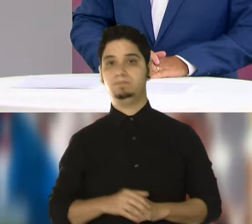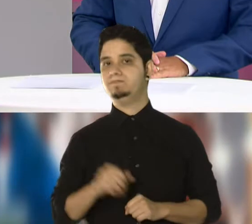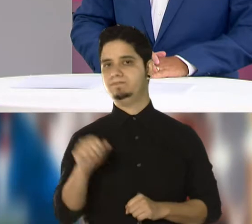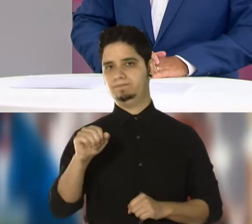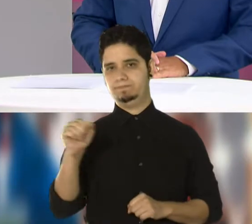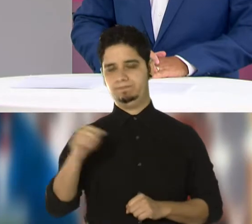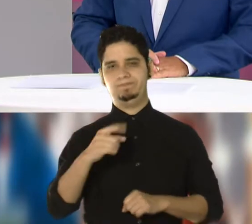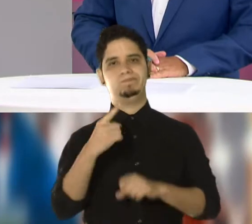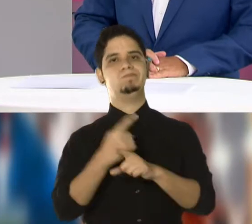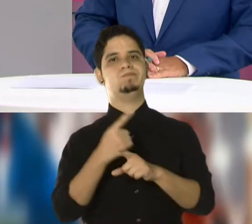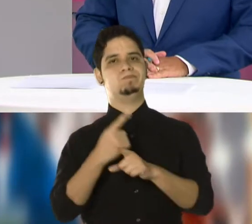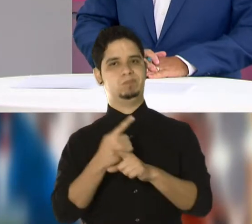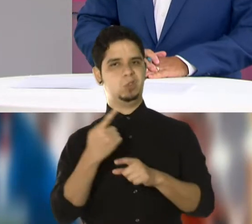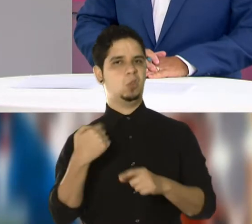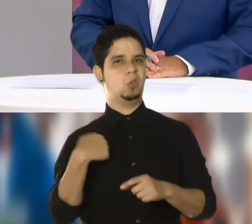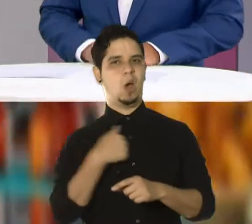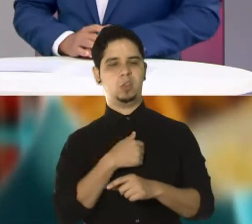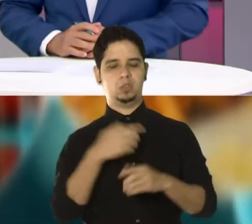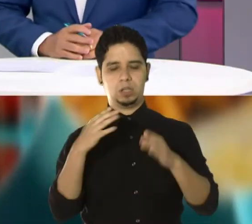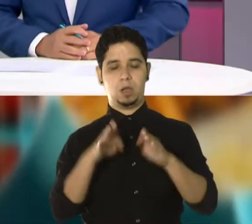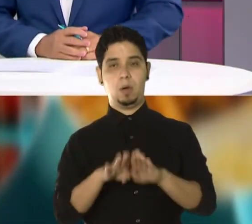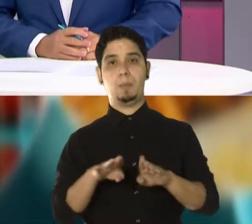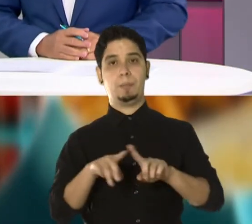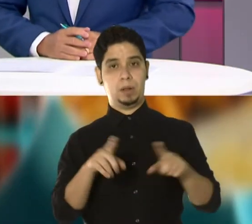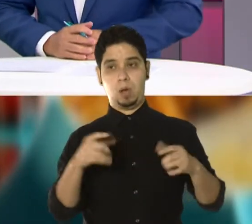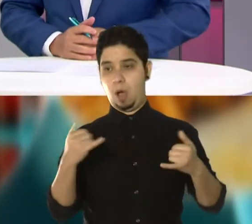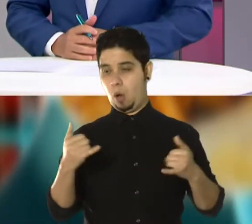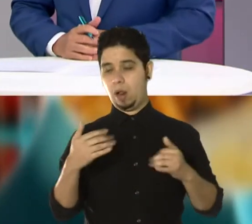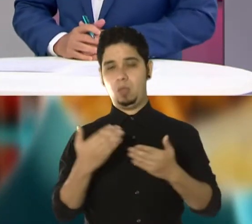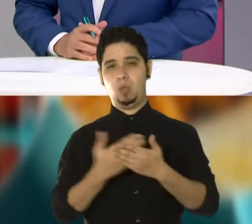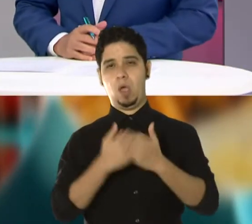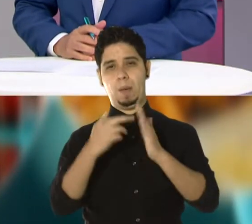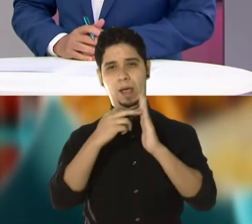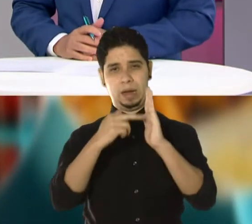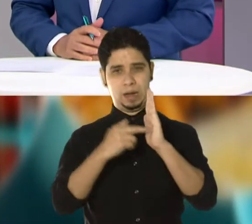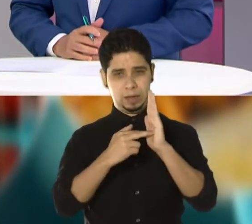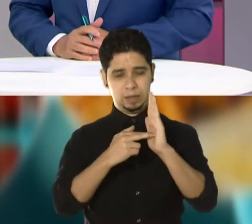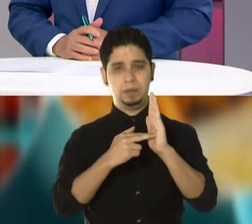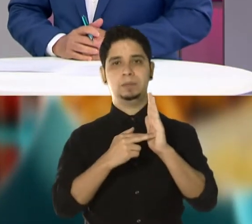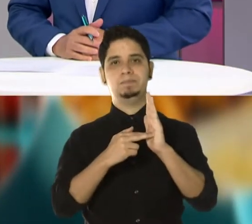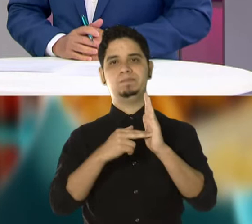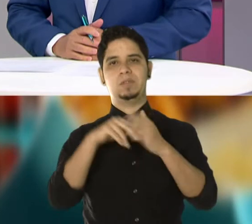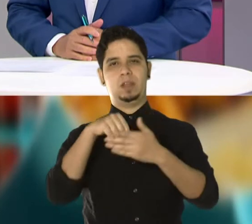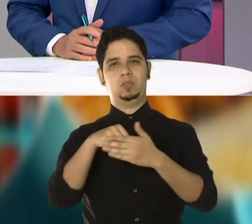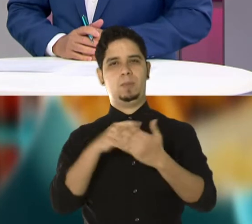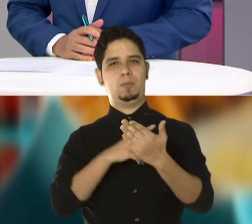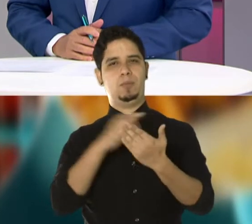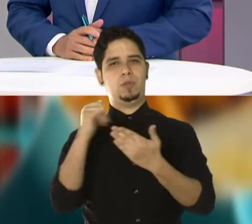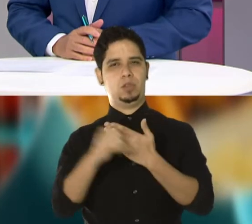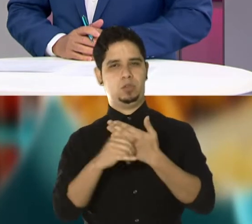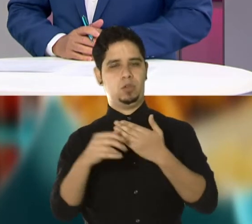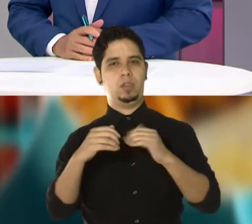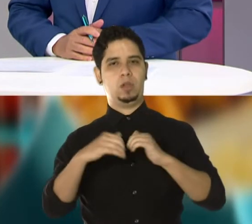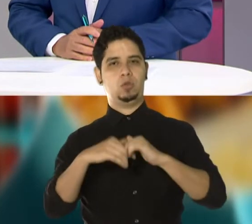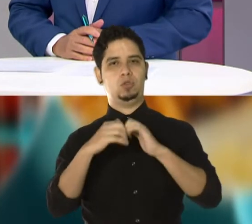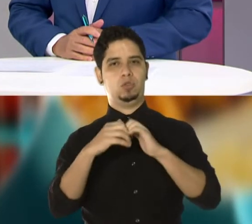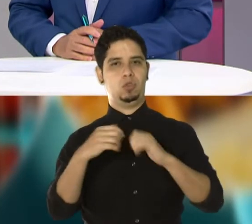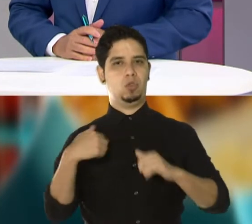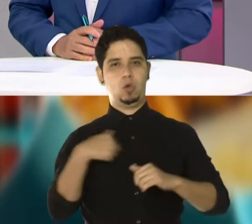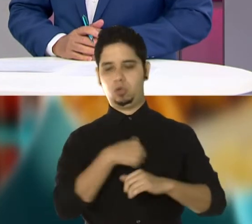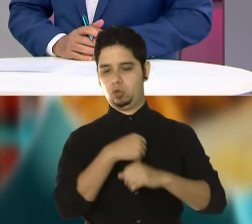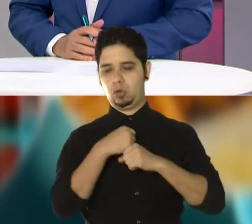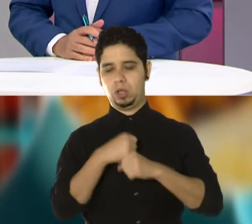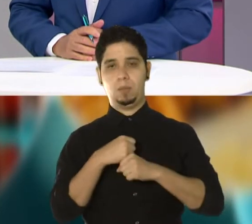tenemos toda esa reglamentación dentro de los proyectos de construcción, pues pudimos entonces crear